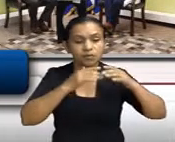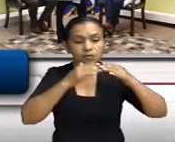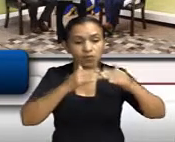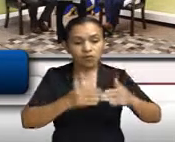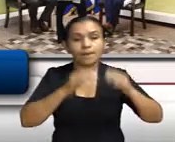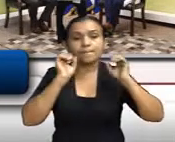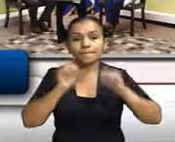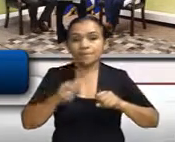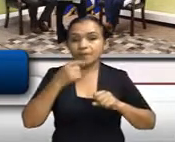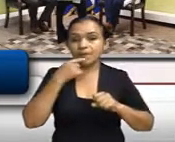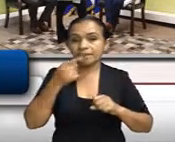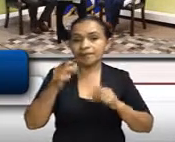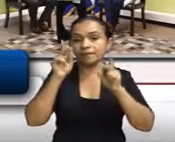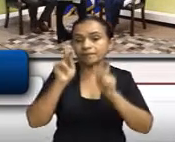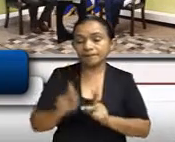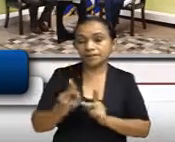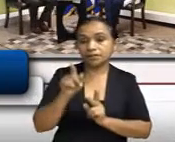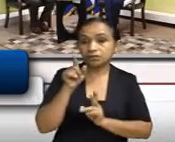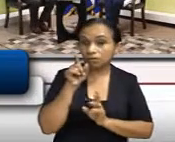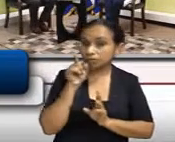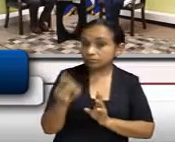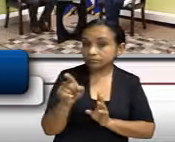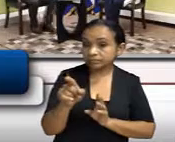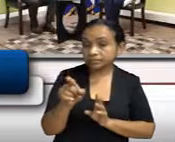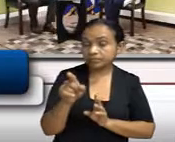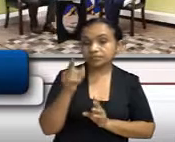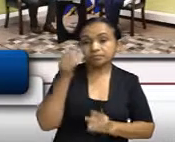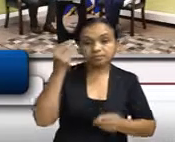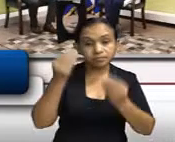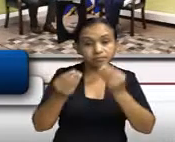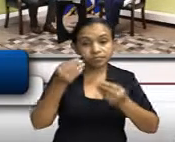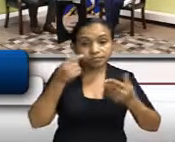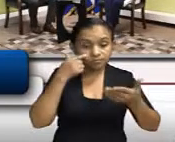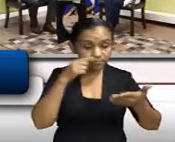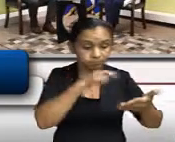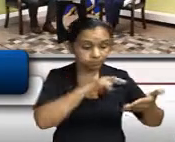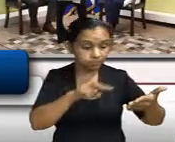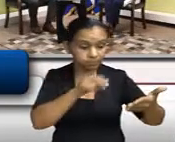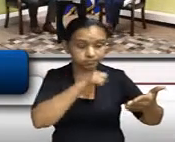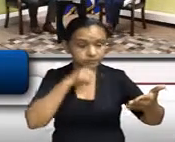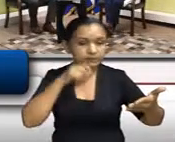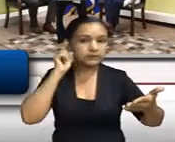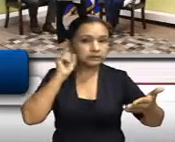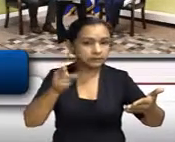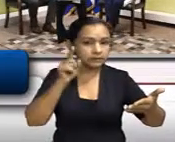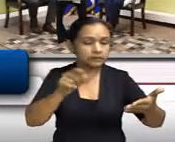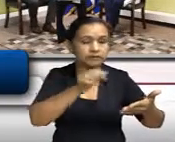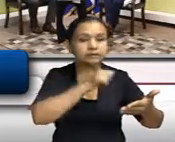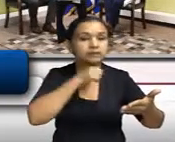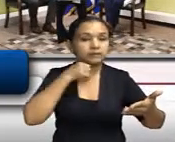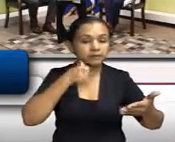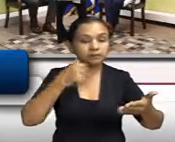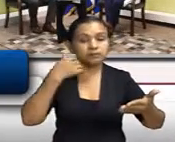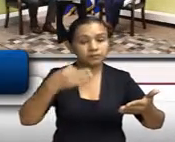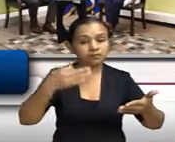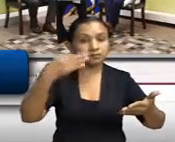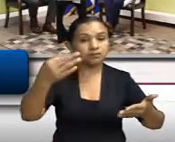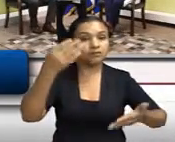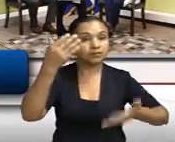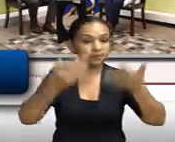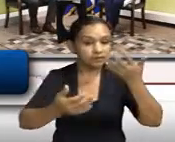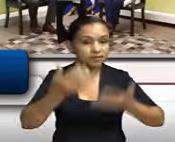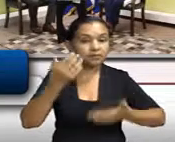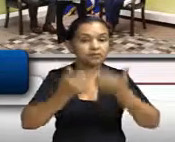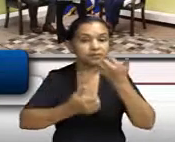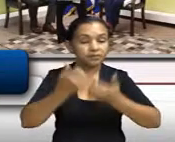podemos decirle, esta persona, o depende del electro, si tuvo un infarto o tiene una patología